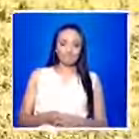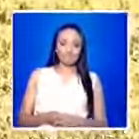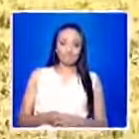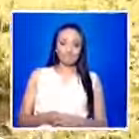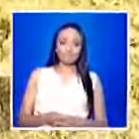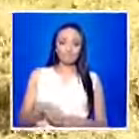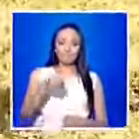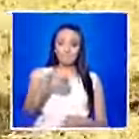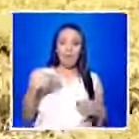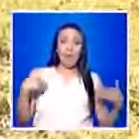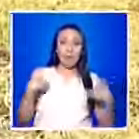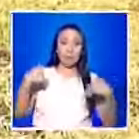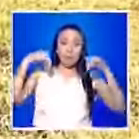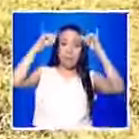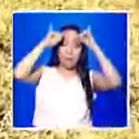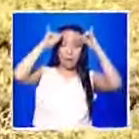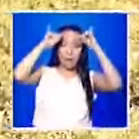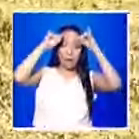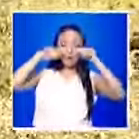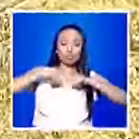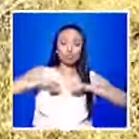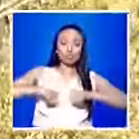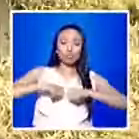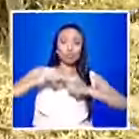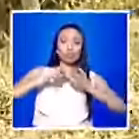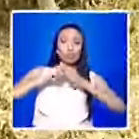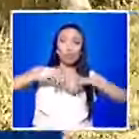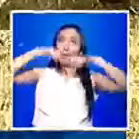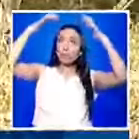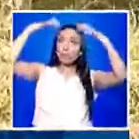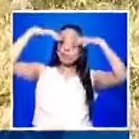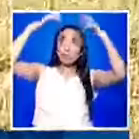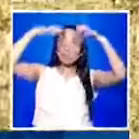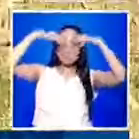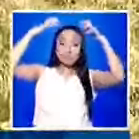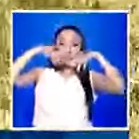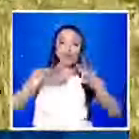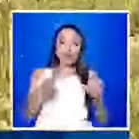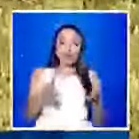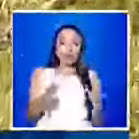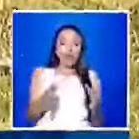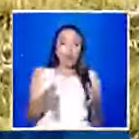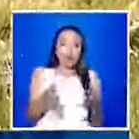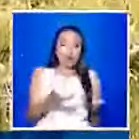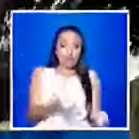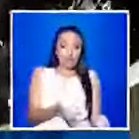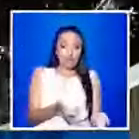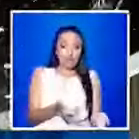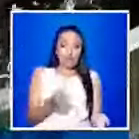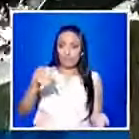El ganado sufre las consecuencias de los 2 meses y medio sin lluvias en la sierra central del país.